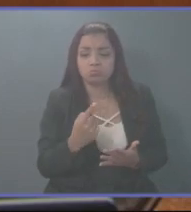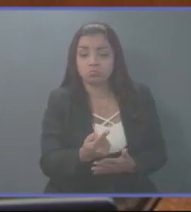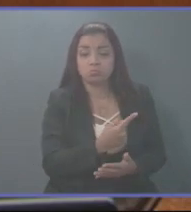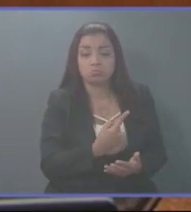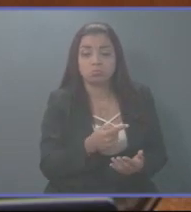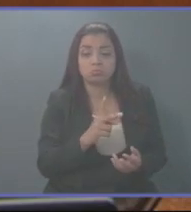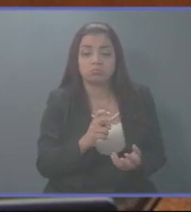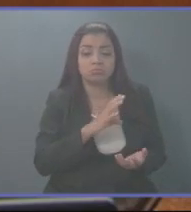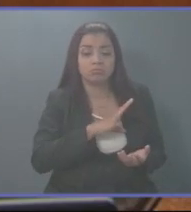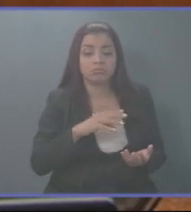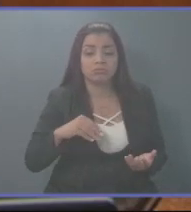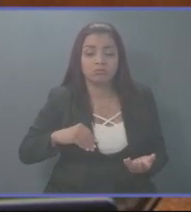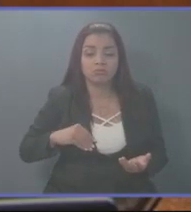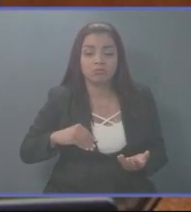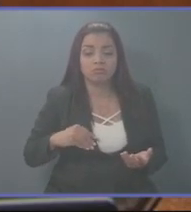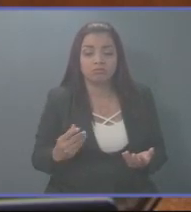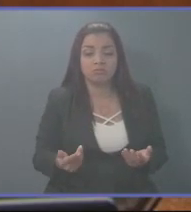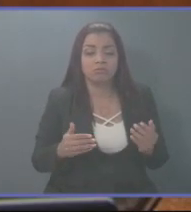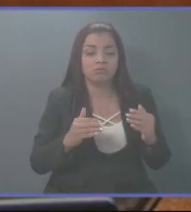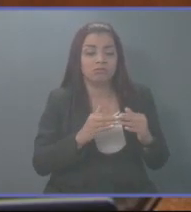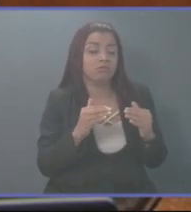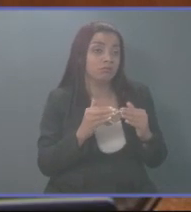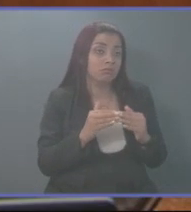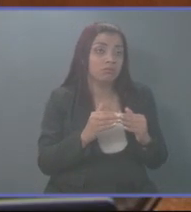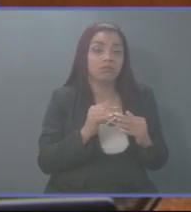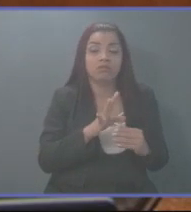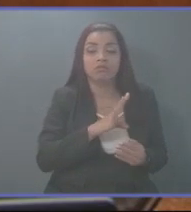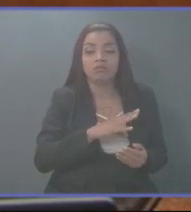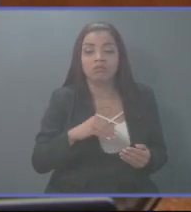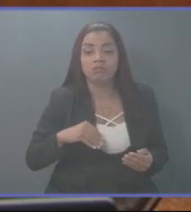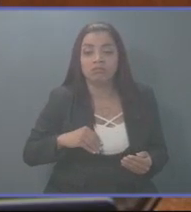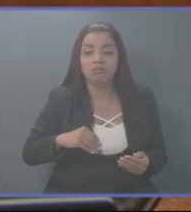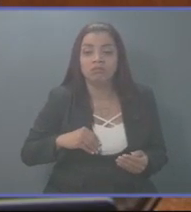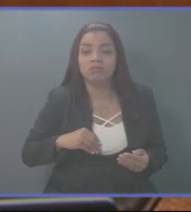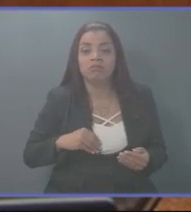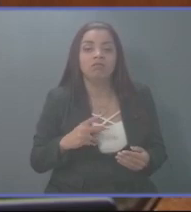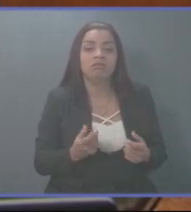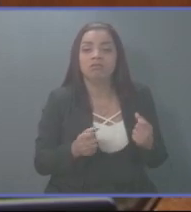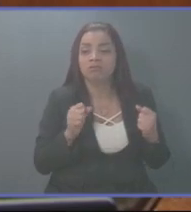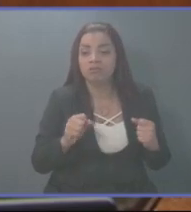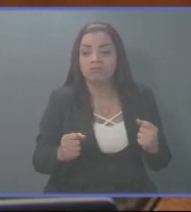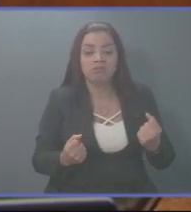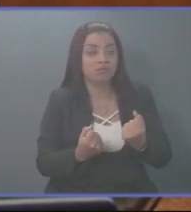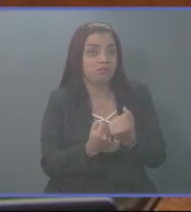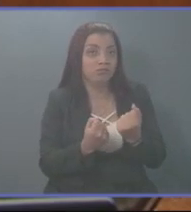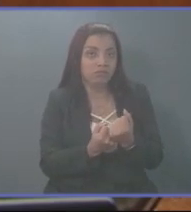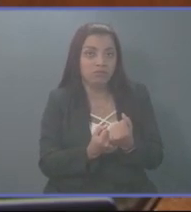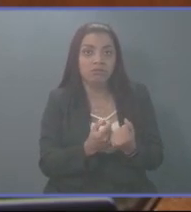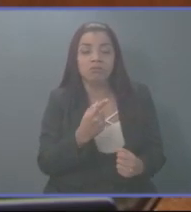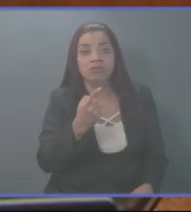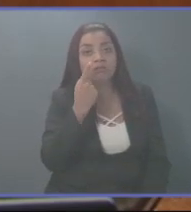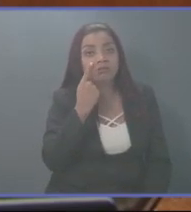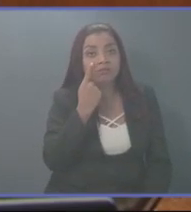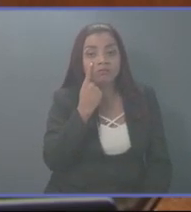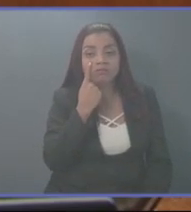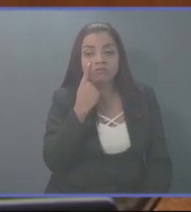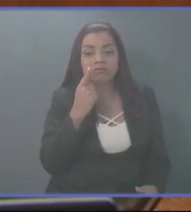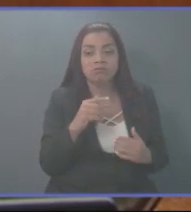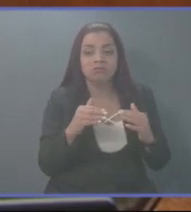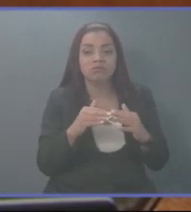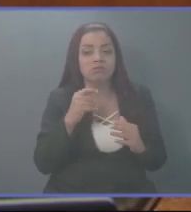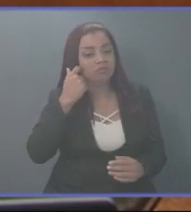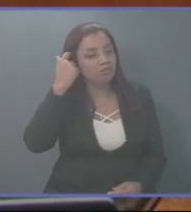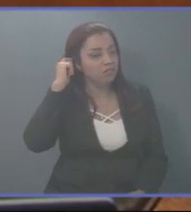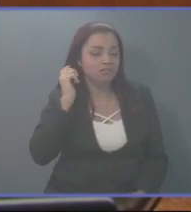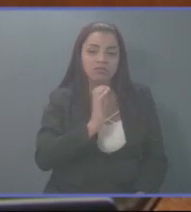sus familias, así como a las familias que les brinden apoyo y cuidado, especialmente cuando se trate de niños,